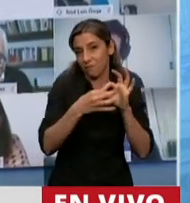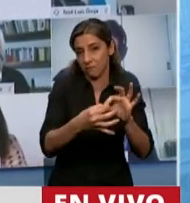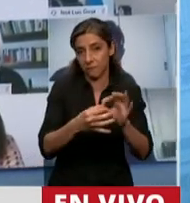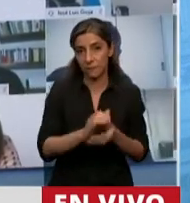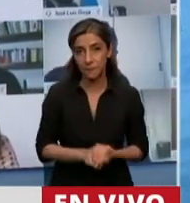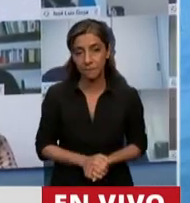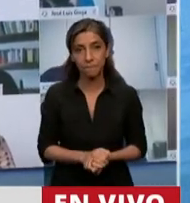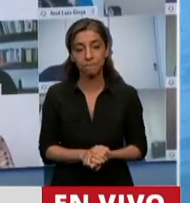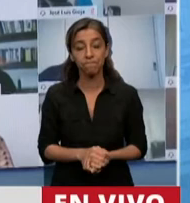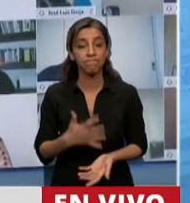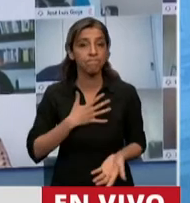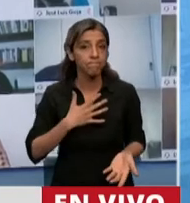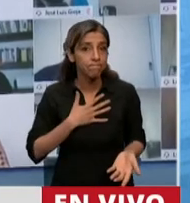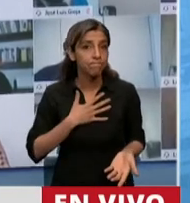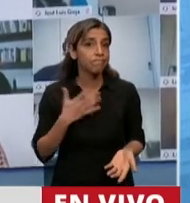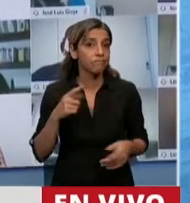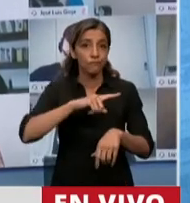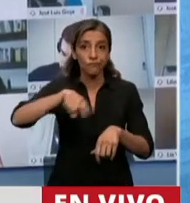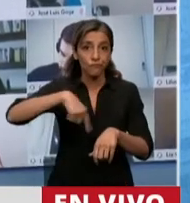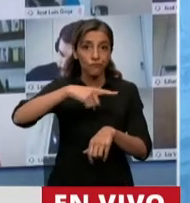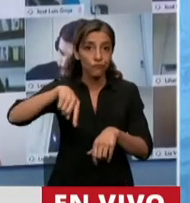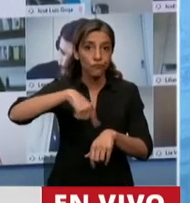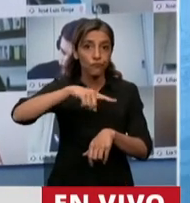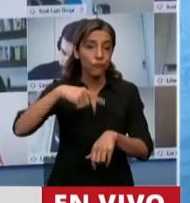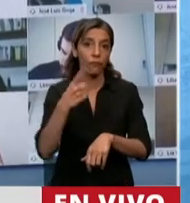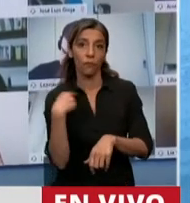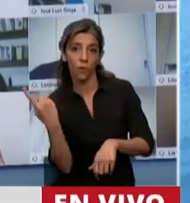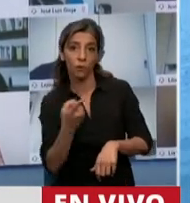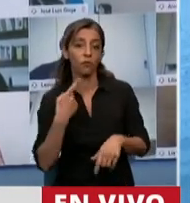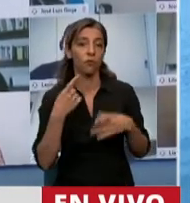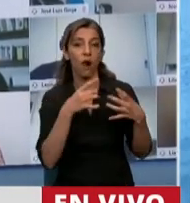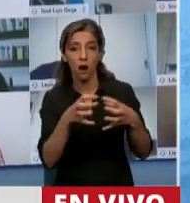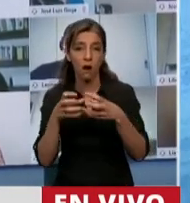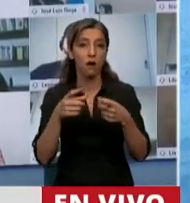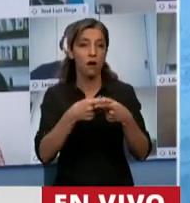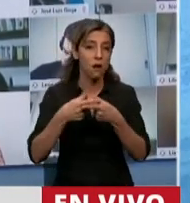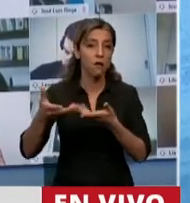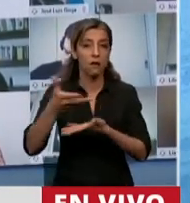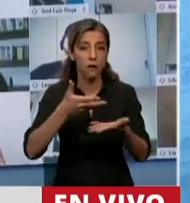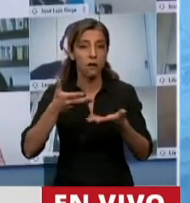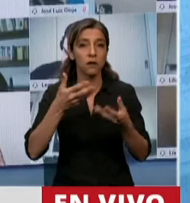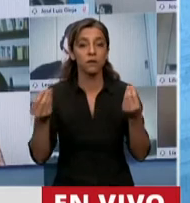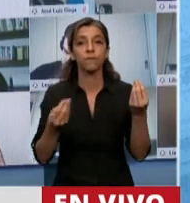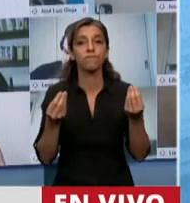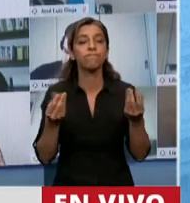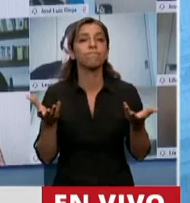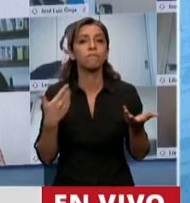estamos ya hace varias horas debatiendo en algo que no sabemos bien para dónde